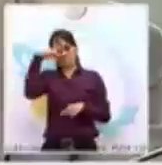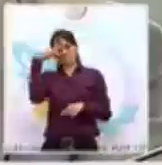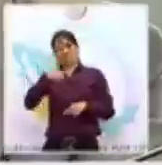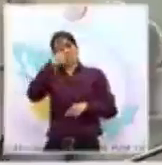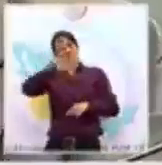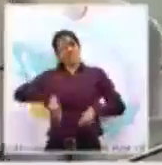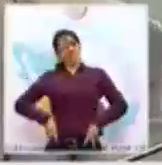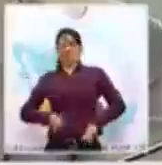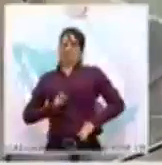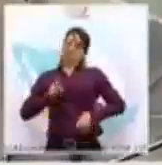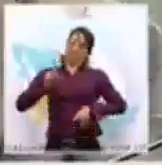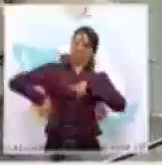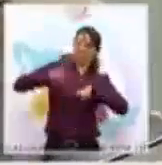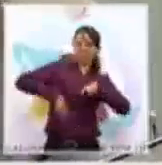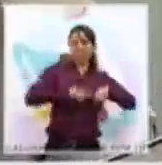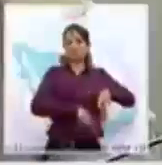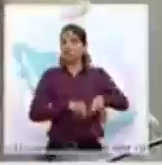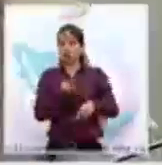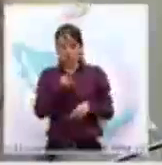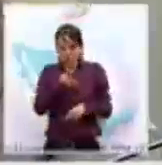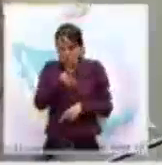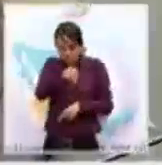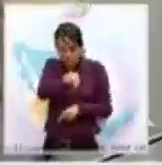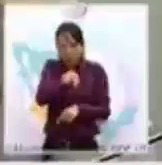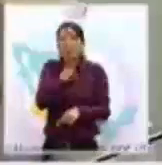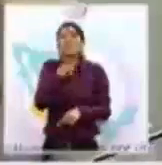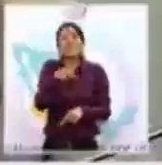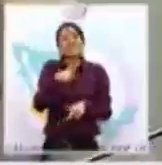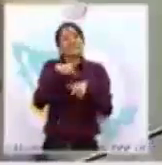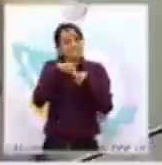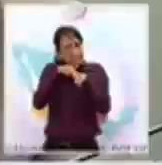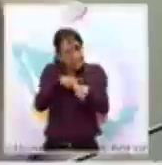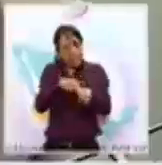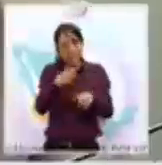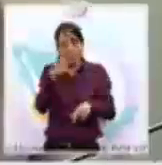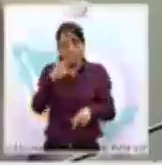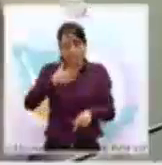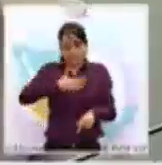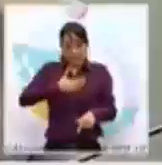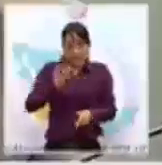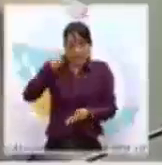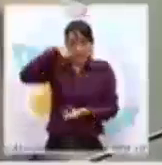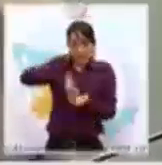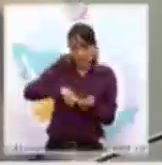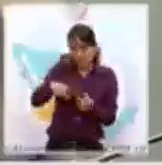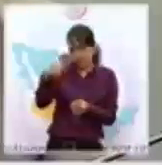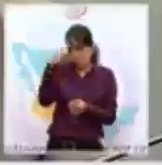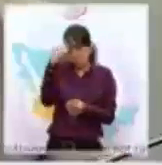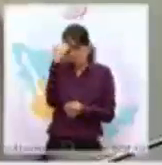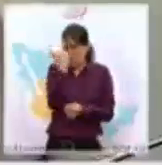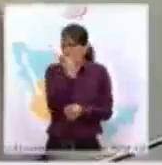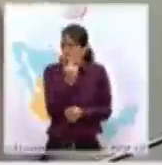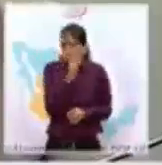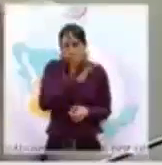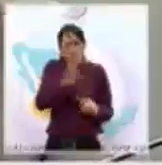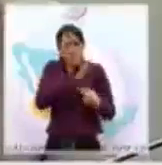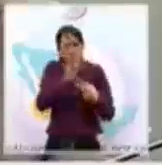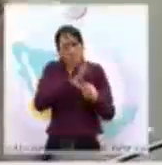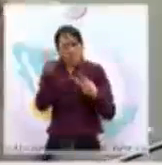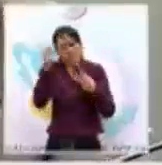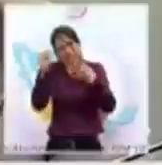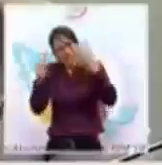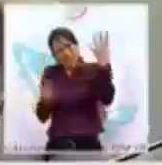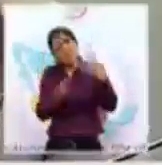perspectiva donde nuestras capacidades, que tenemos muchas, ¿no?, puedan verse en ese escenario internacional de manera más